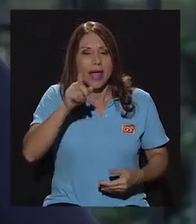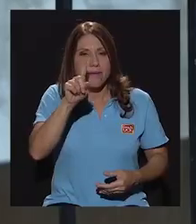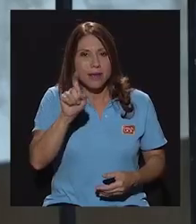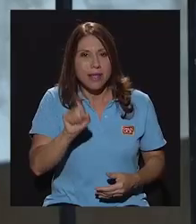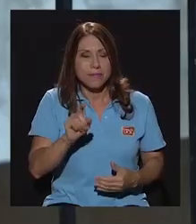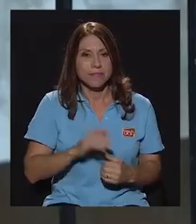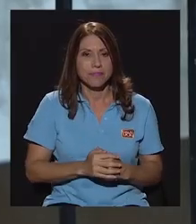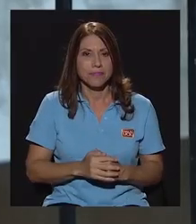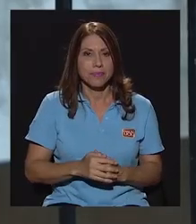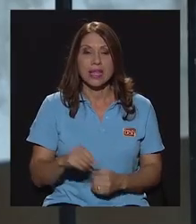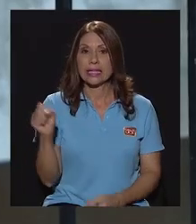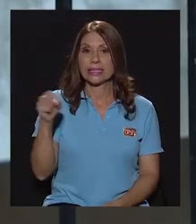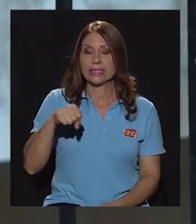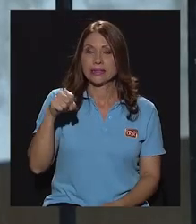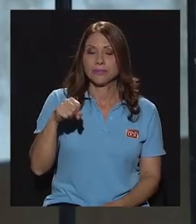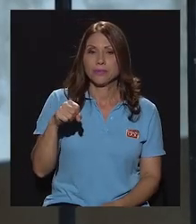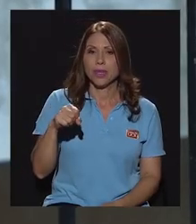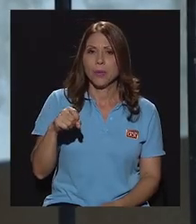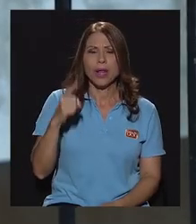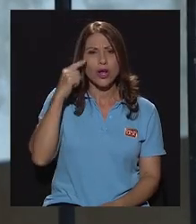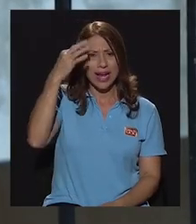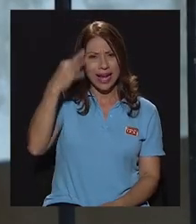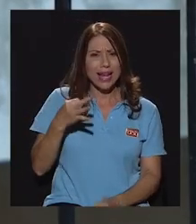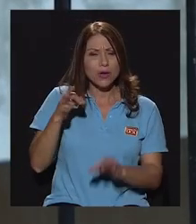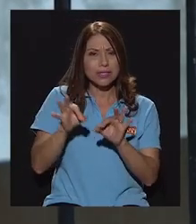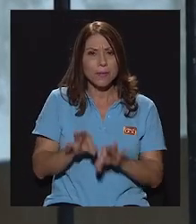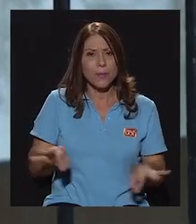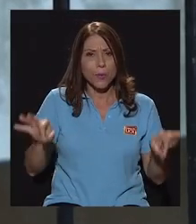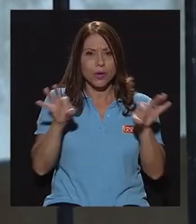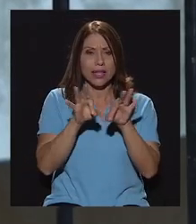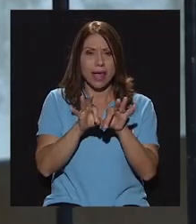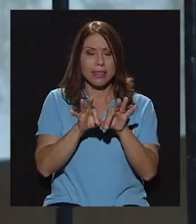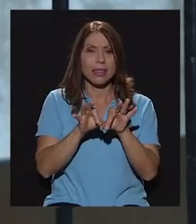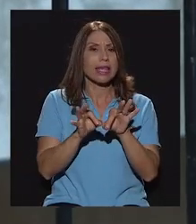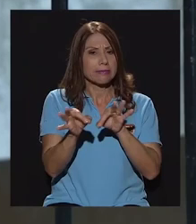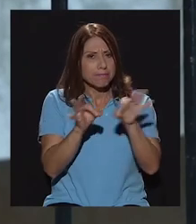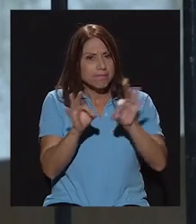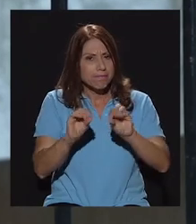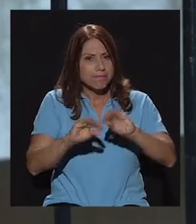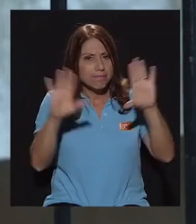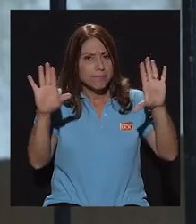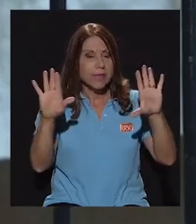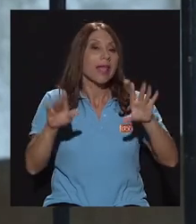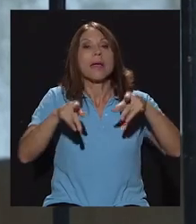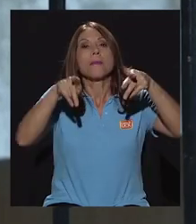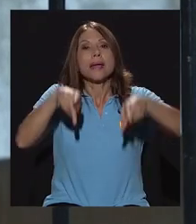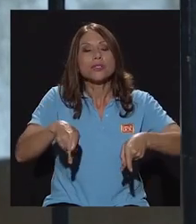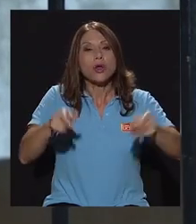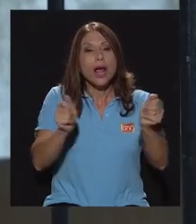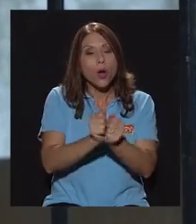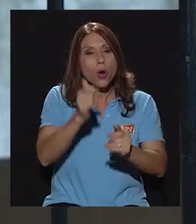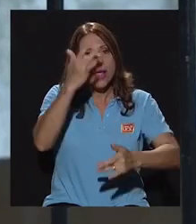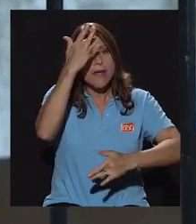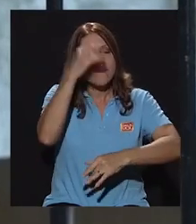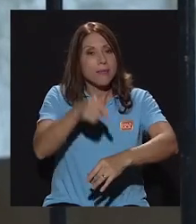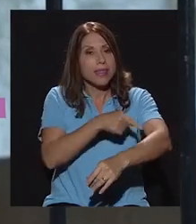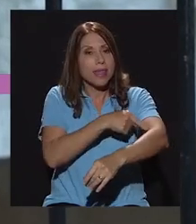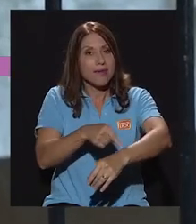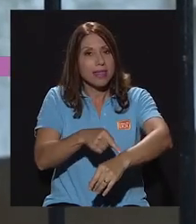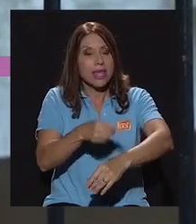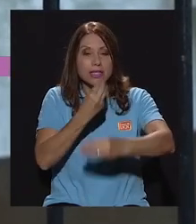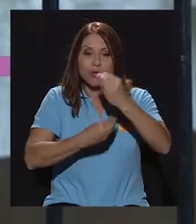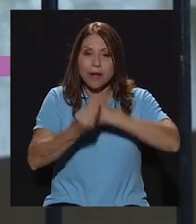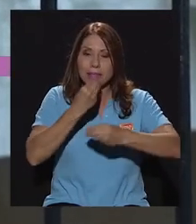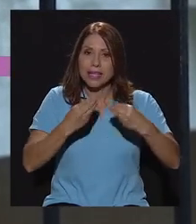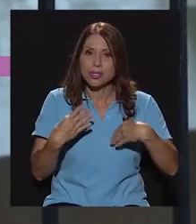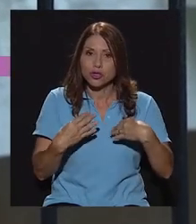recomendable? Sí, la alimentación, bueno, creo que es importante que quede claro que la alimentación de la persona con diabetes es